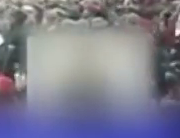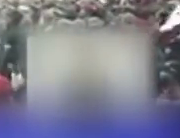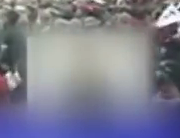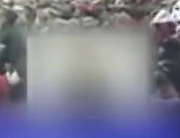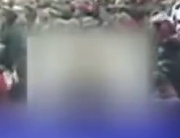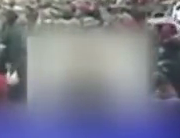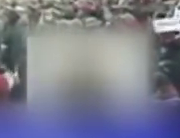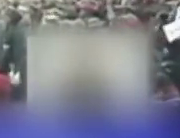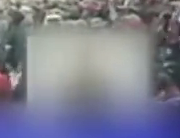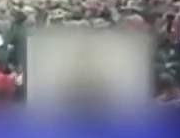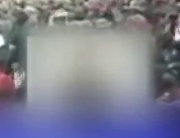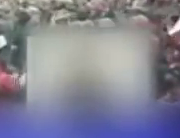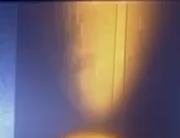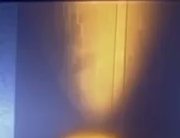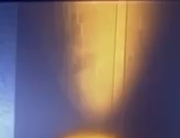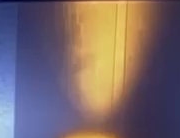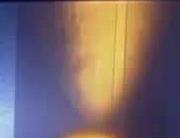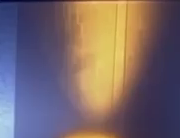patria.